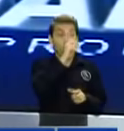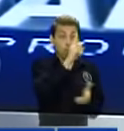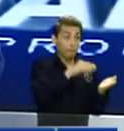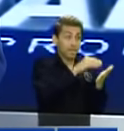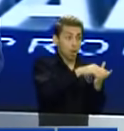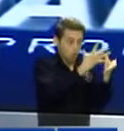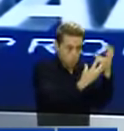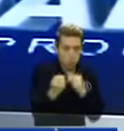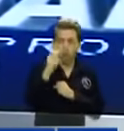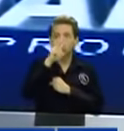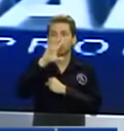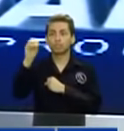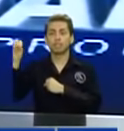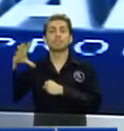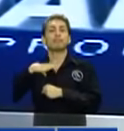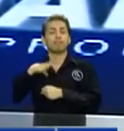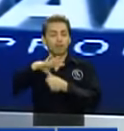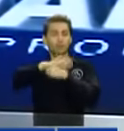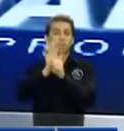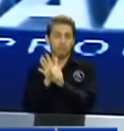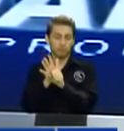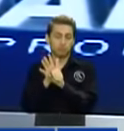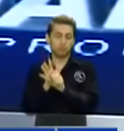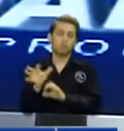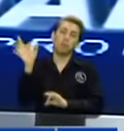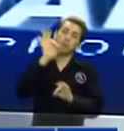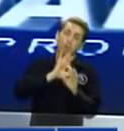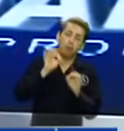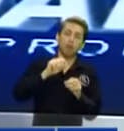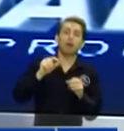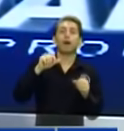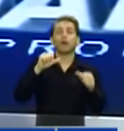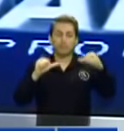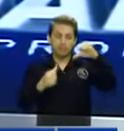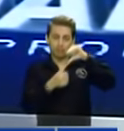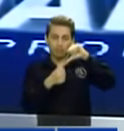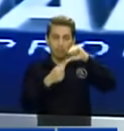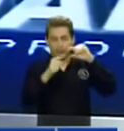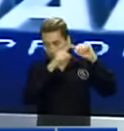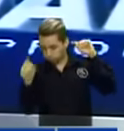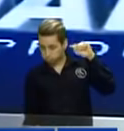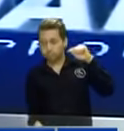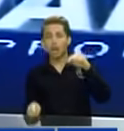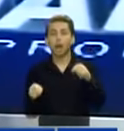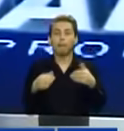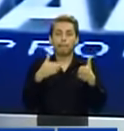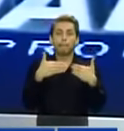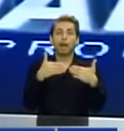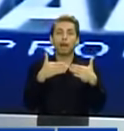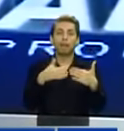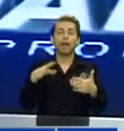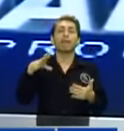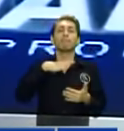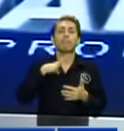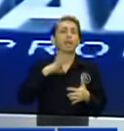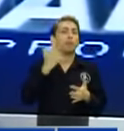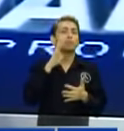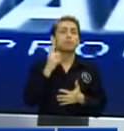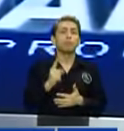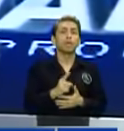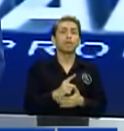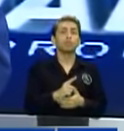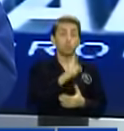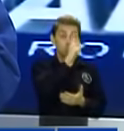otro extremo del istmo centroamericano, en Panamá, estamos hablando a más de 1.700 casos por